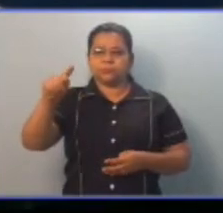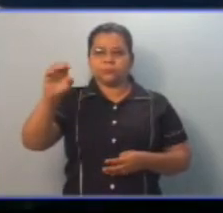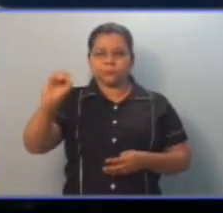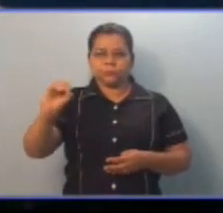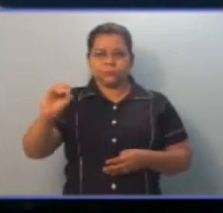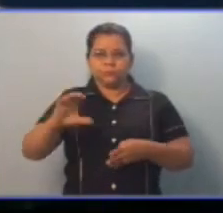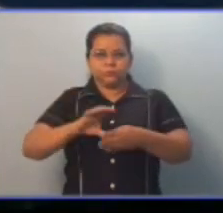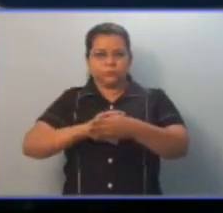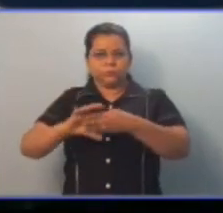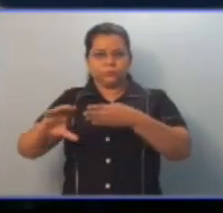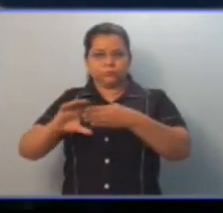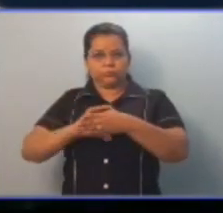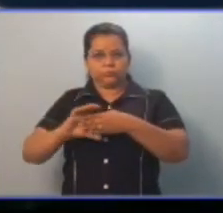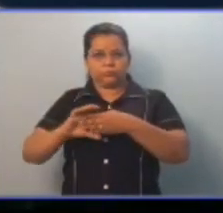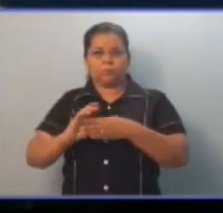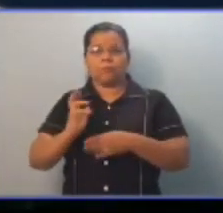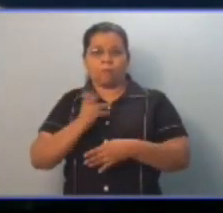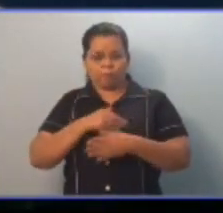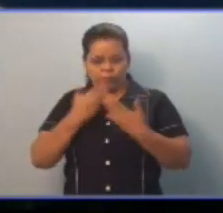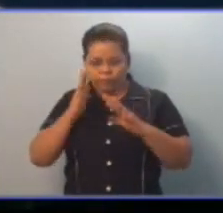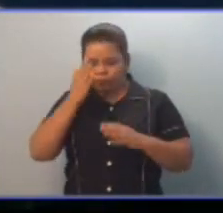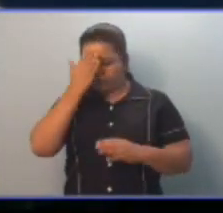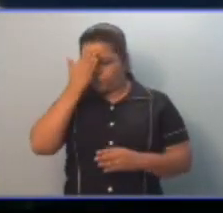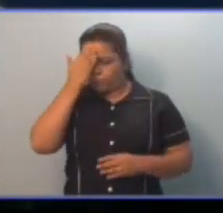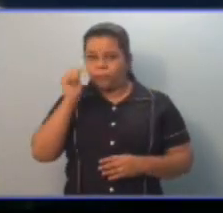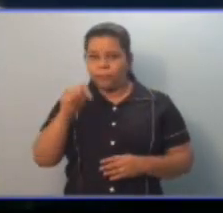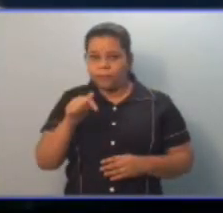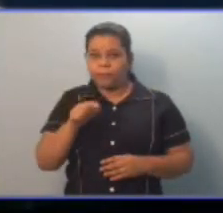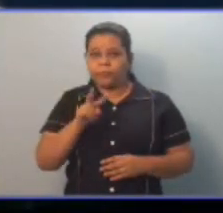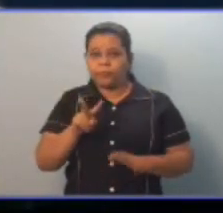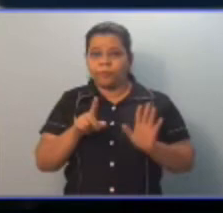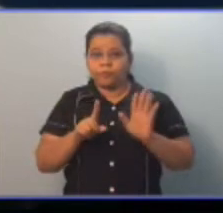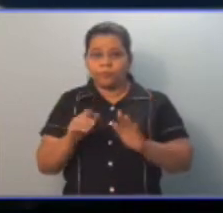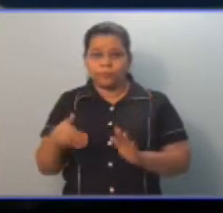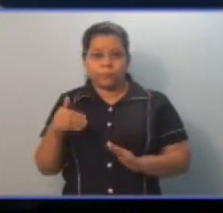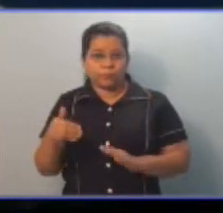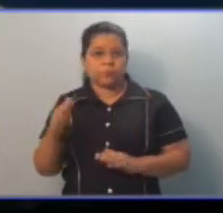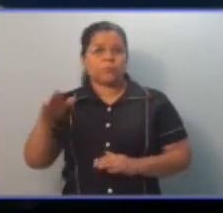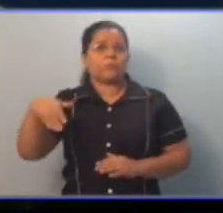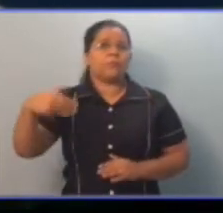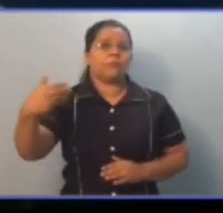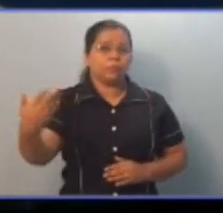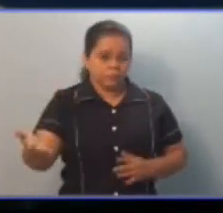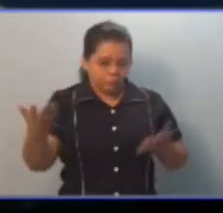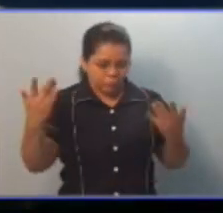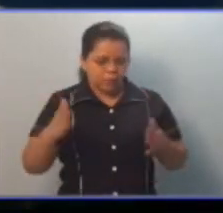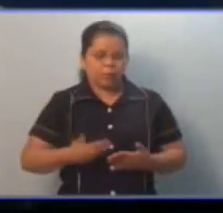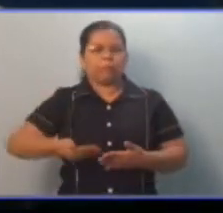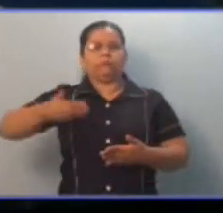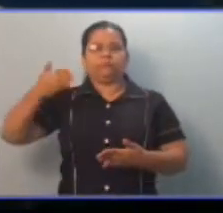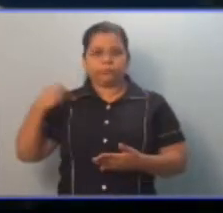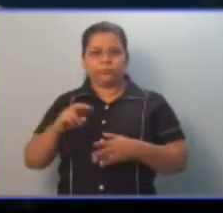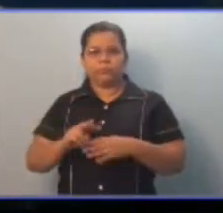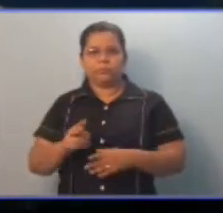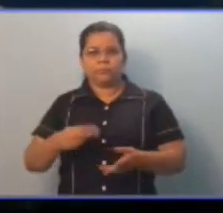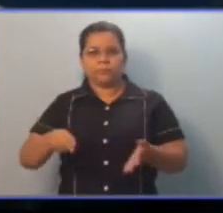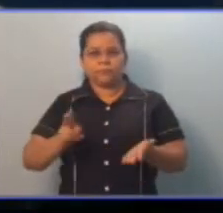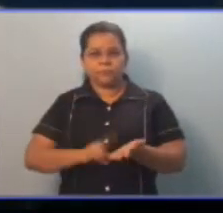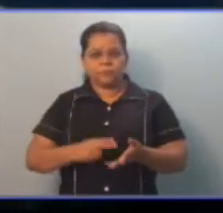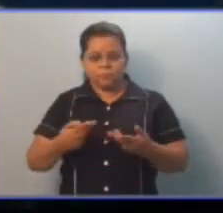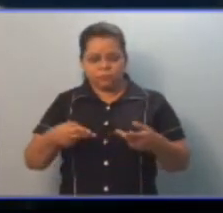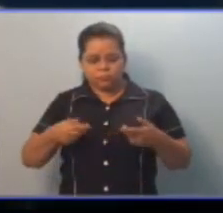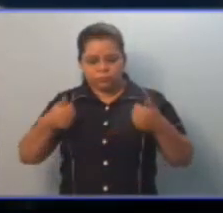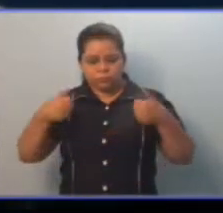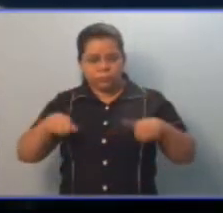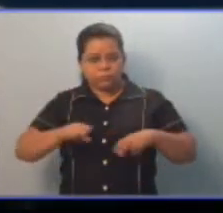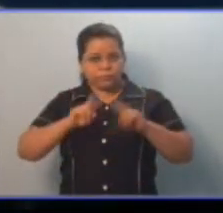partimos de que en este momento nos encontramos 26 años después de la firma del acuerdo de paz, donde se habrían